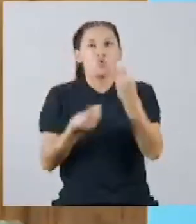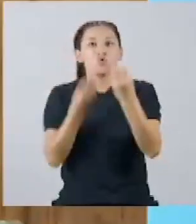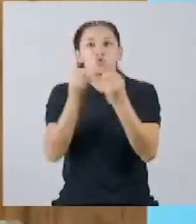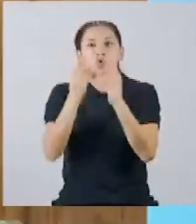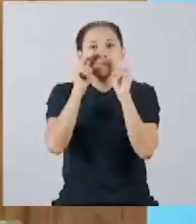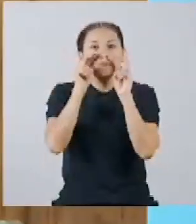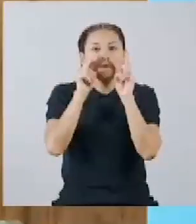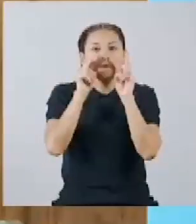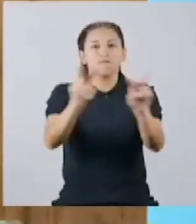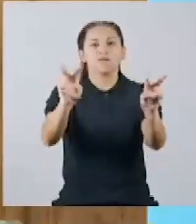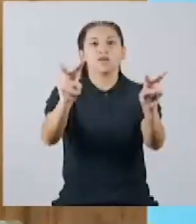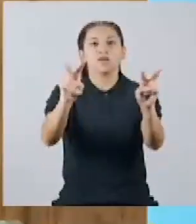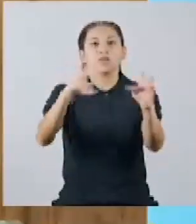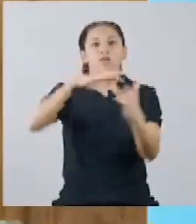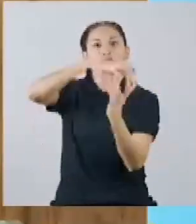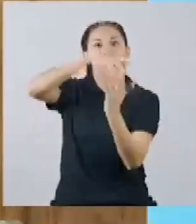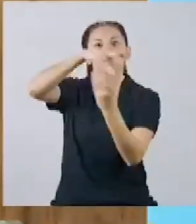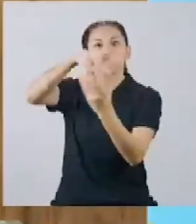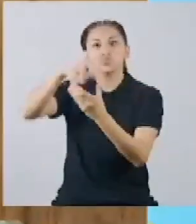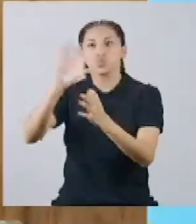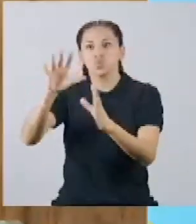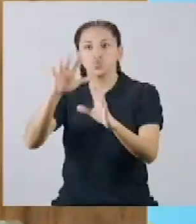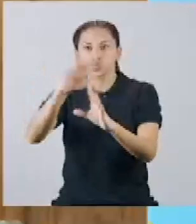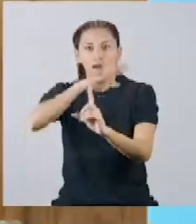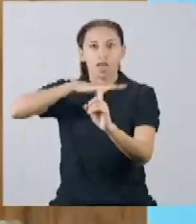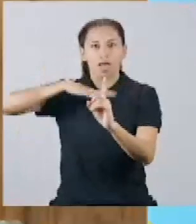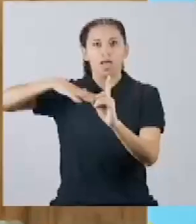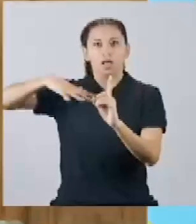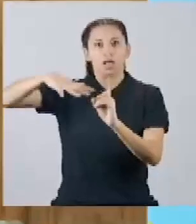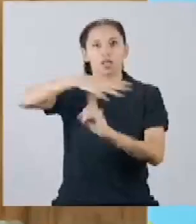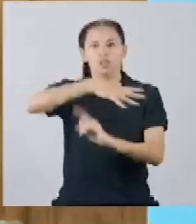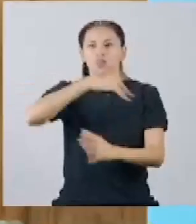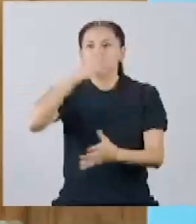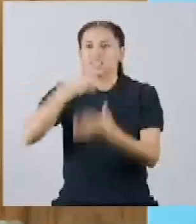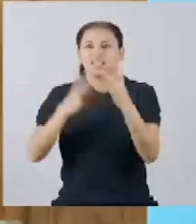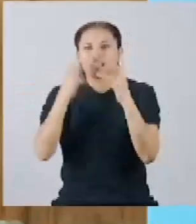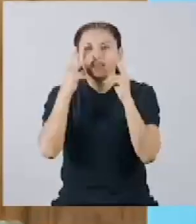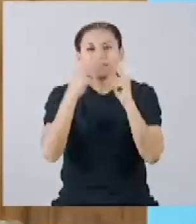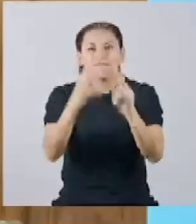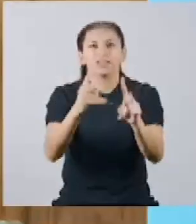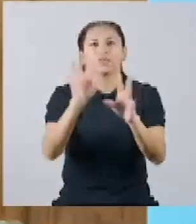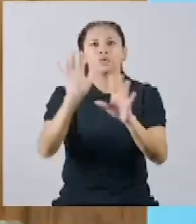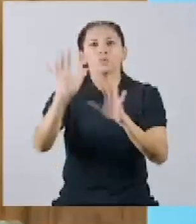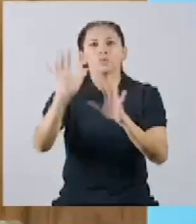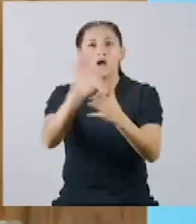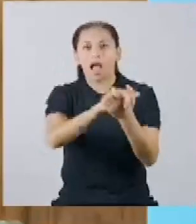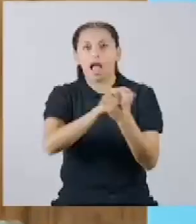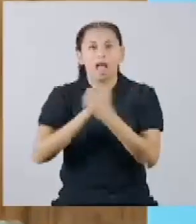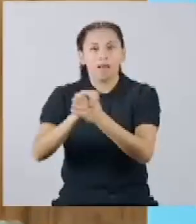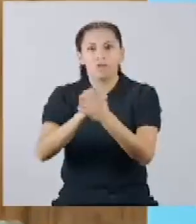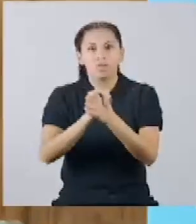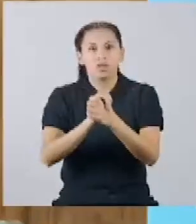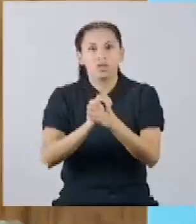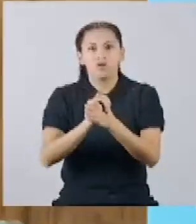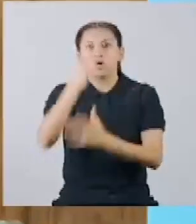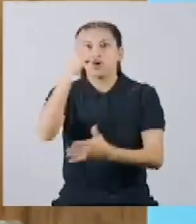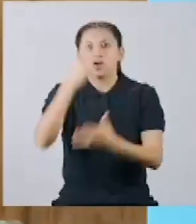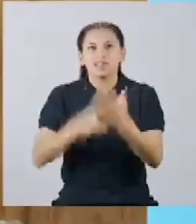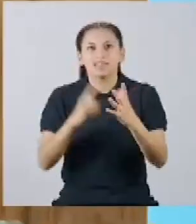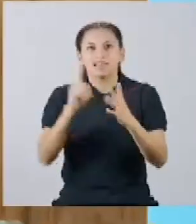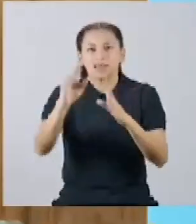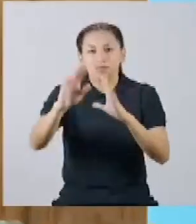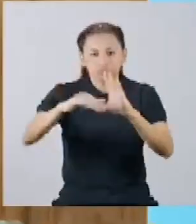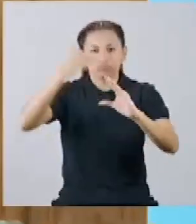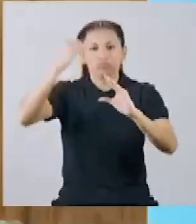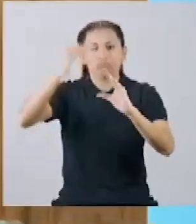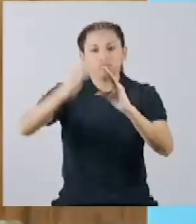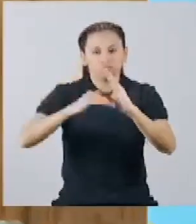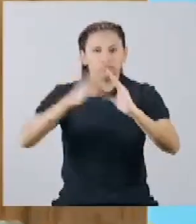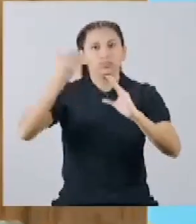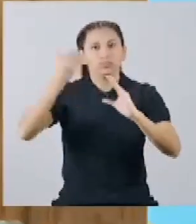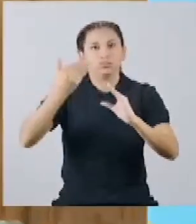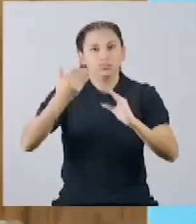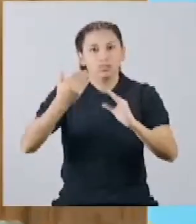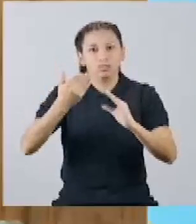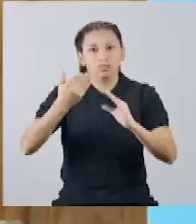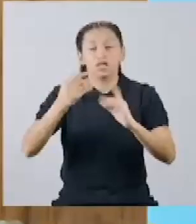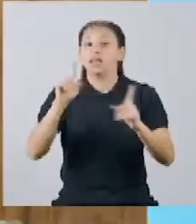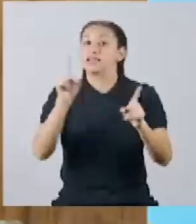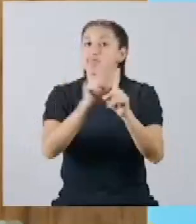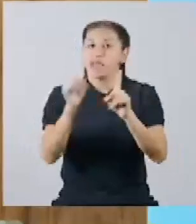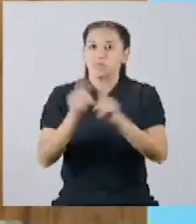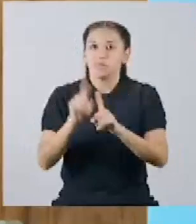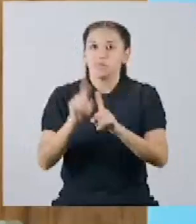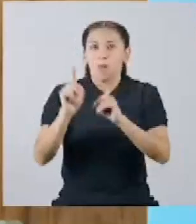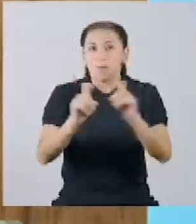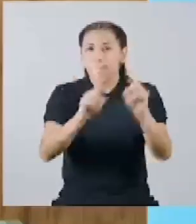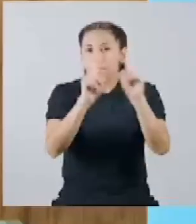percibe, cómo es su entorno, qué ven sus amigos, qué tipo de ofertas recibe a menudo. Y preguntas similares